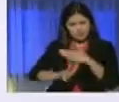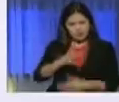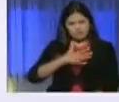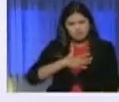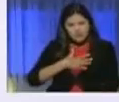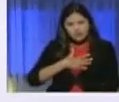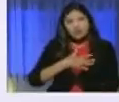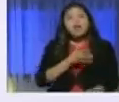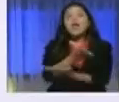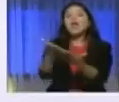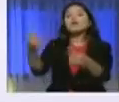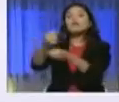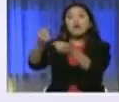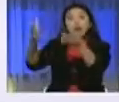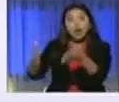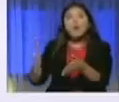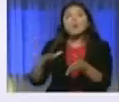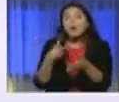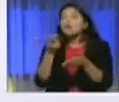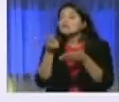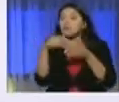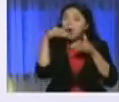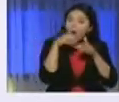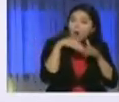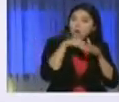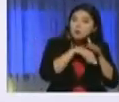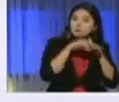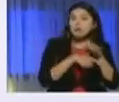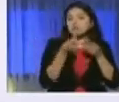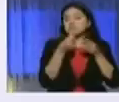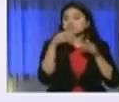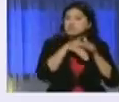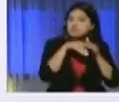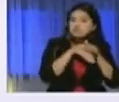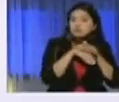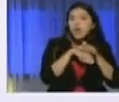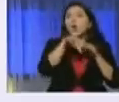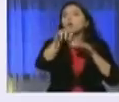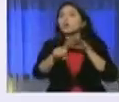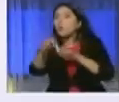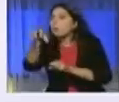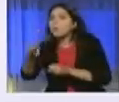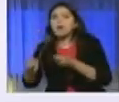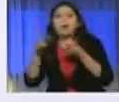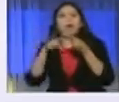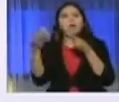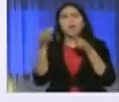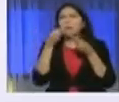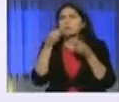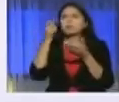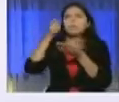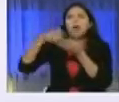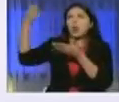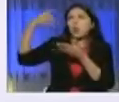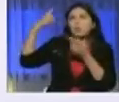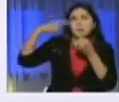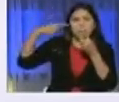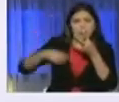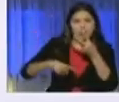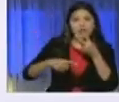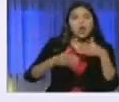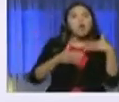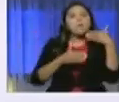que los trabajadores tengan capacidad de ahorro, tengan capacidad de acceso a los bienes y servicios. Y mientras vamos estabilizando la